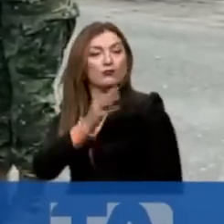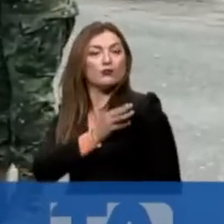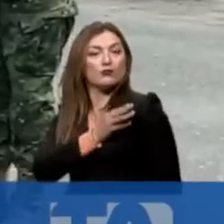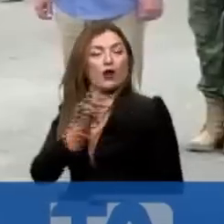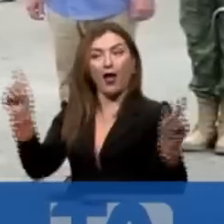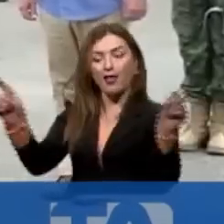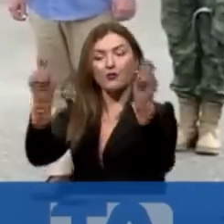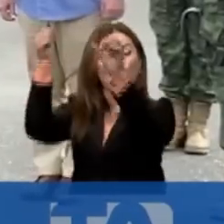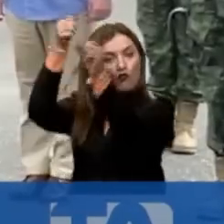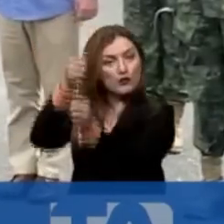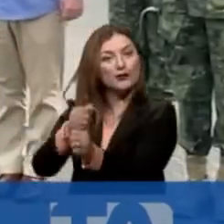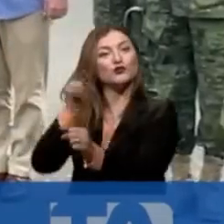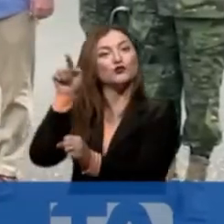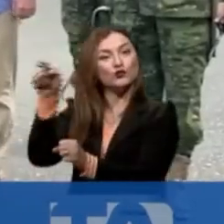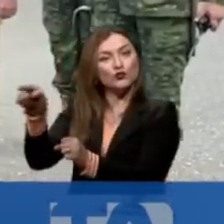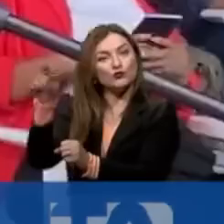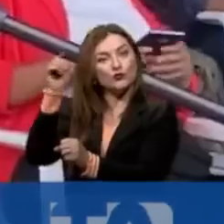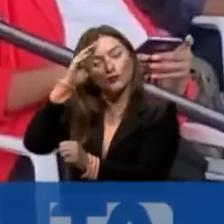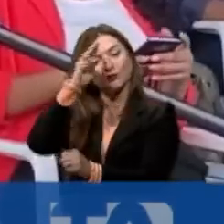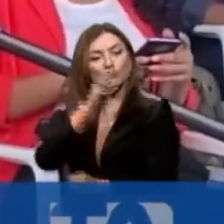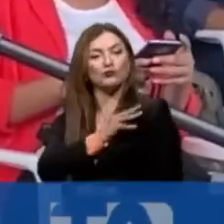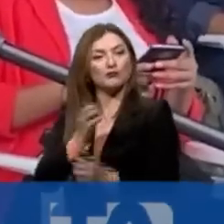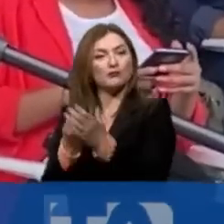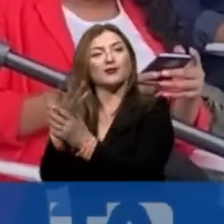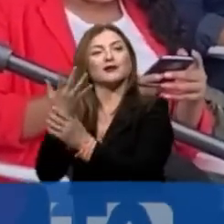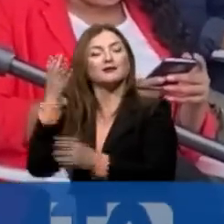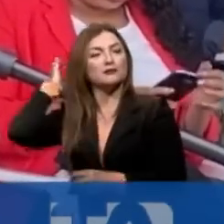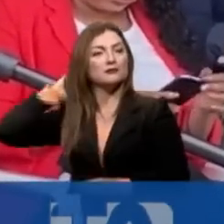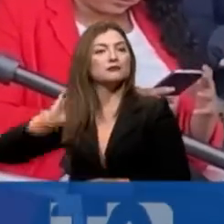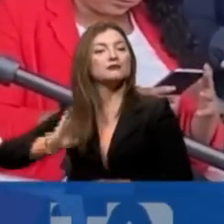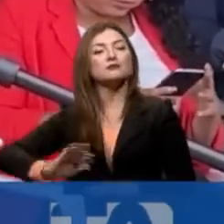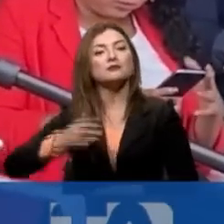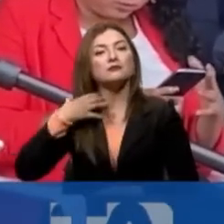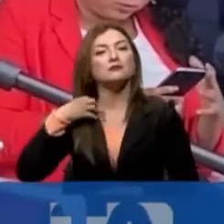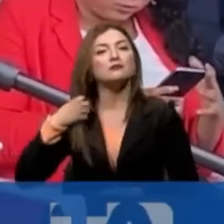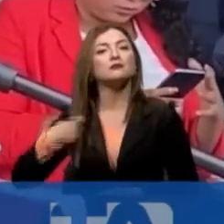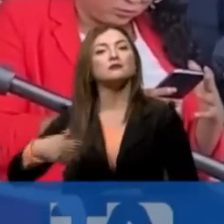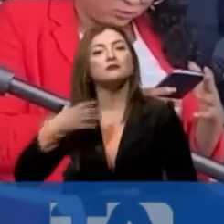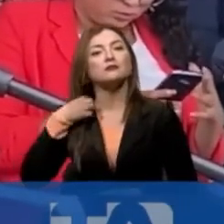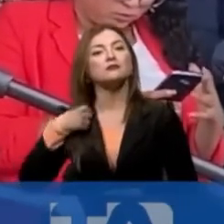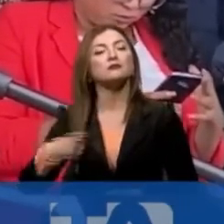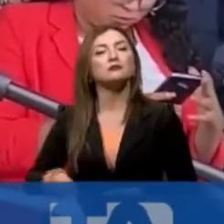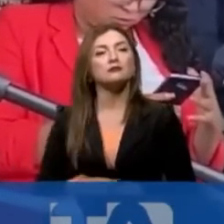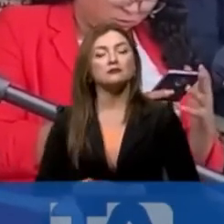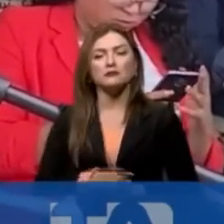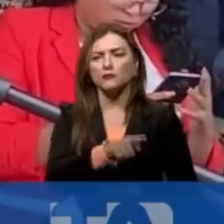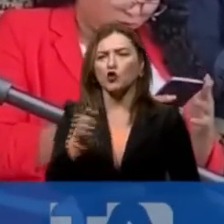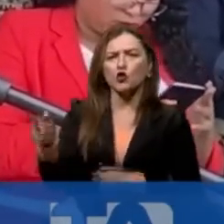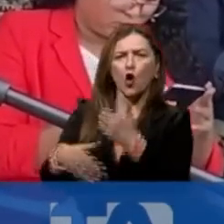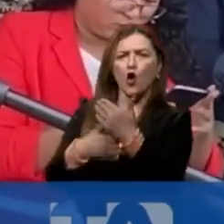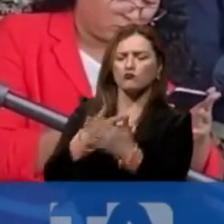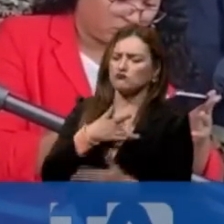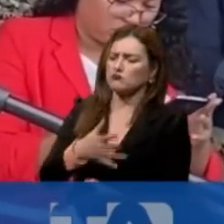aniversario de creación de la Fuerza de Tarea Conjunta. Pueden estar seguros que no nos vencerán. El